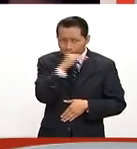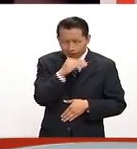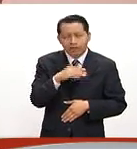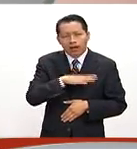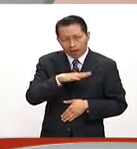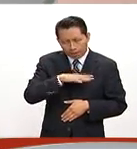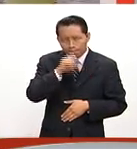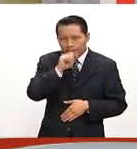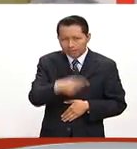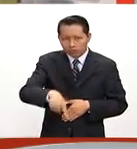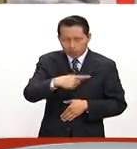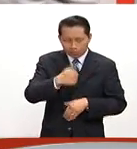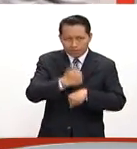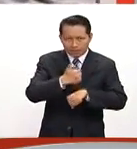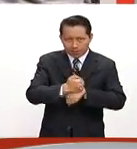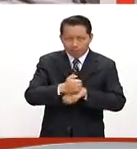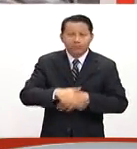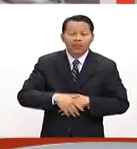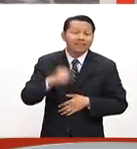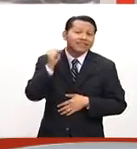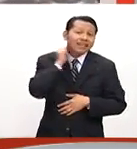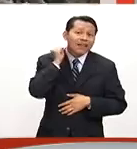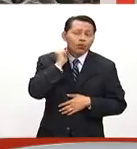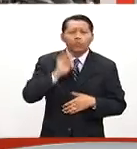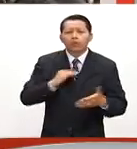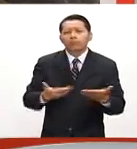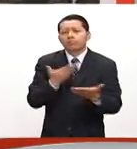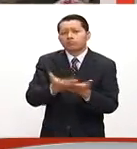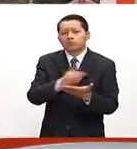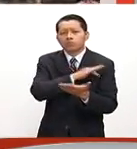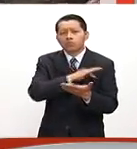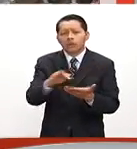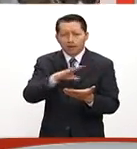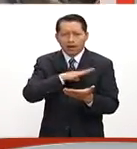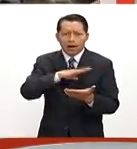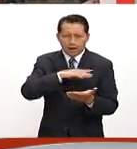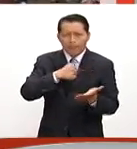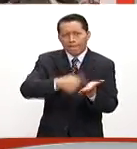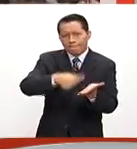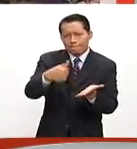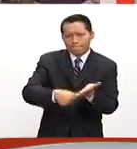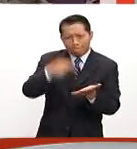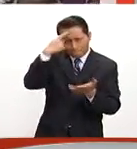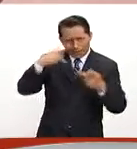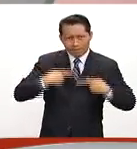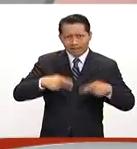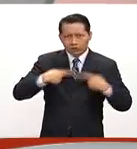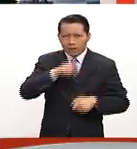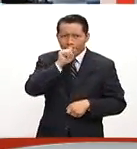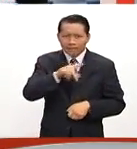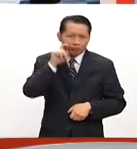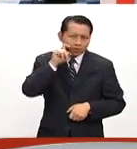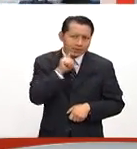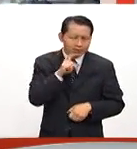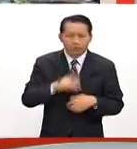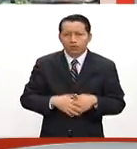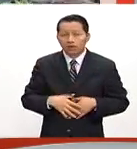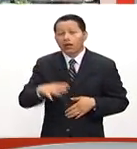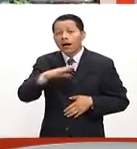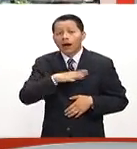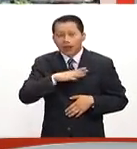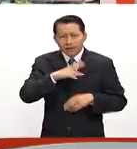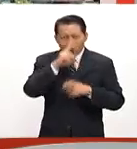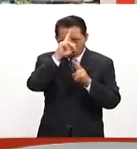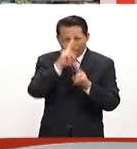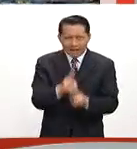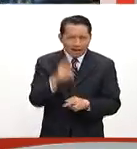primaria. Senadores presentan iniciativa para permitir el matrimonio entre personas del mismo sexo. Termina homenaje a Juan